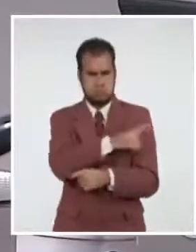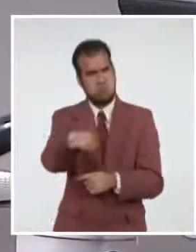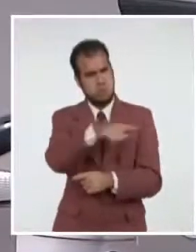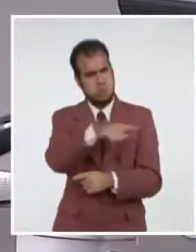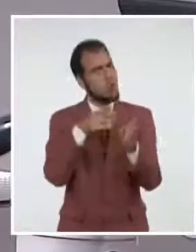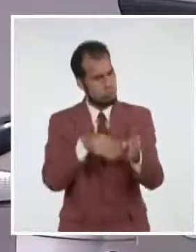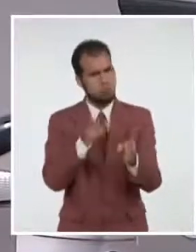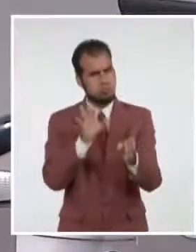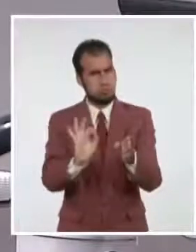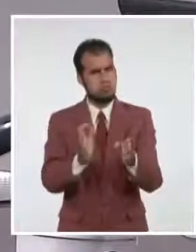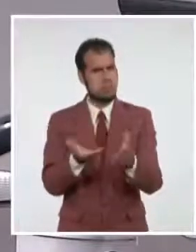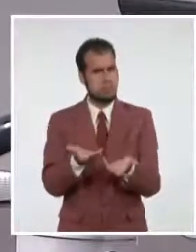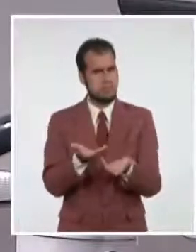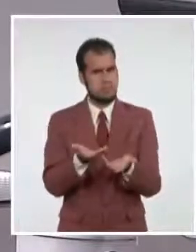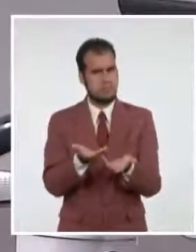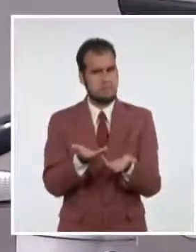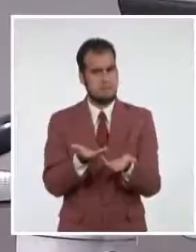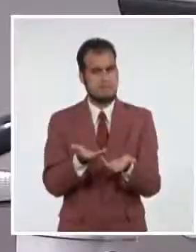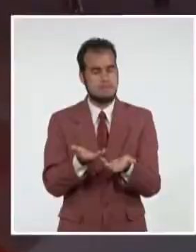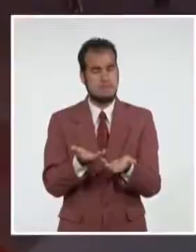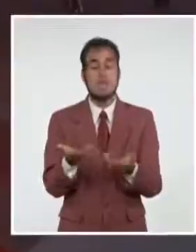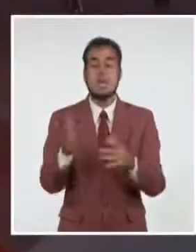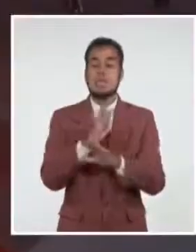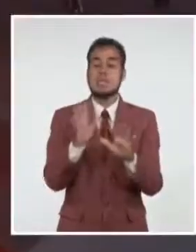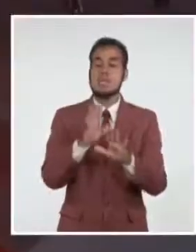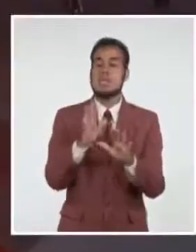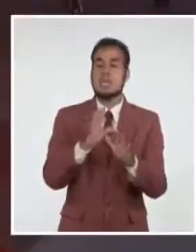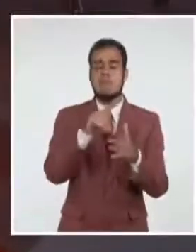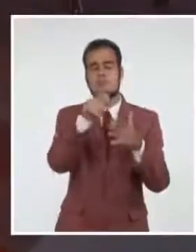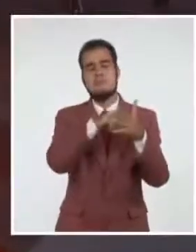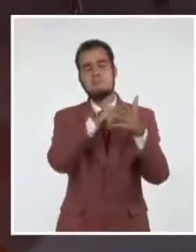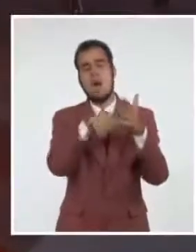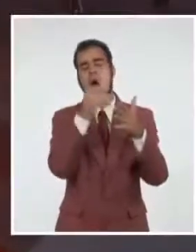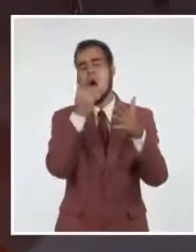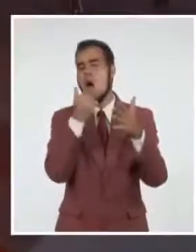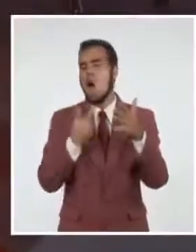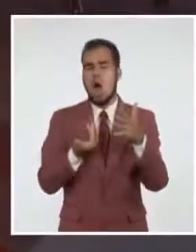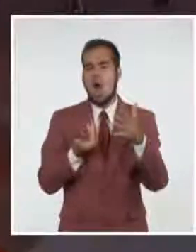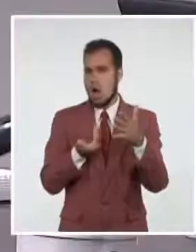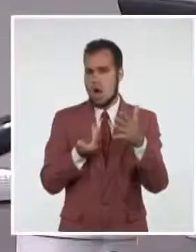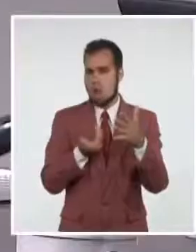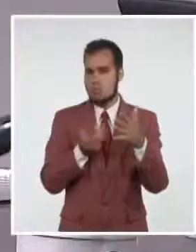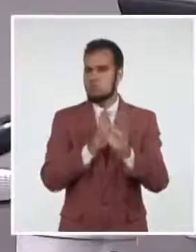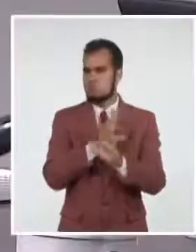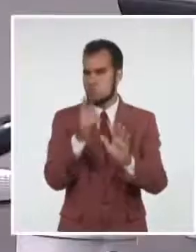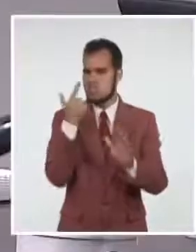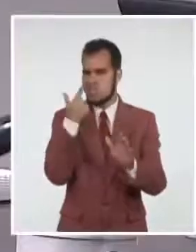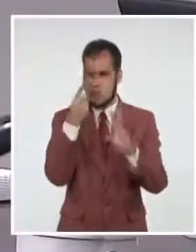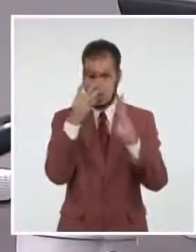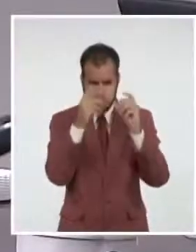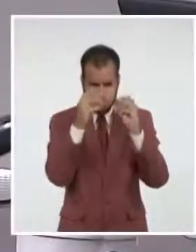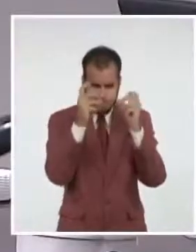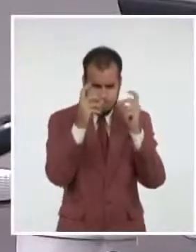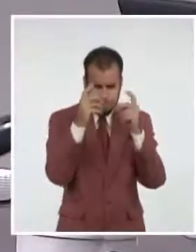da Ginovar de cómo matemáticamente probado tiene un peso específico